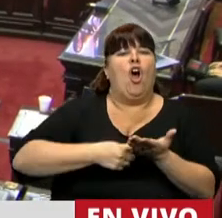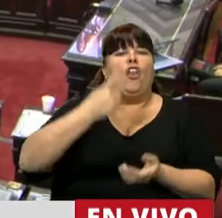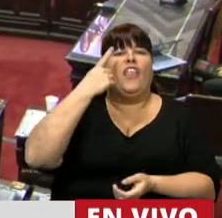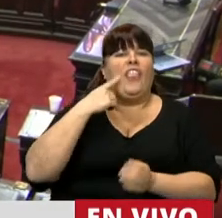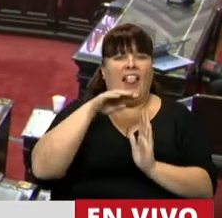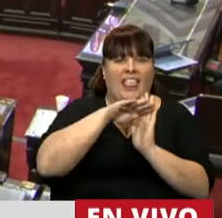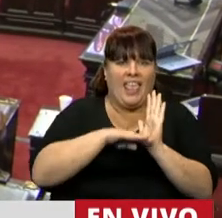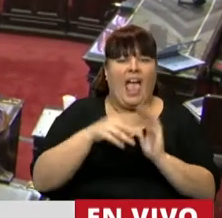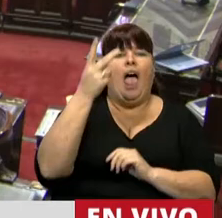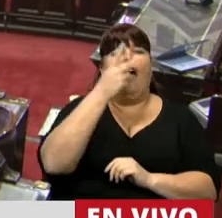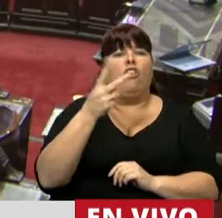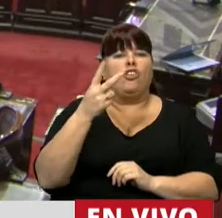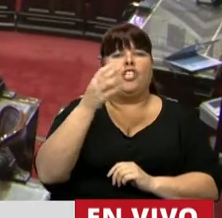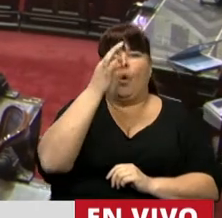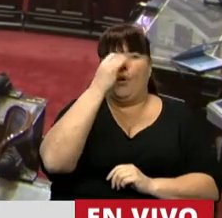día